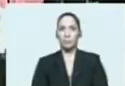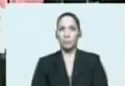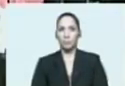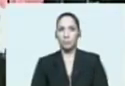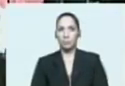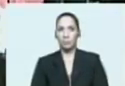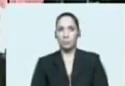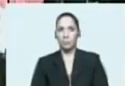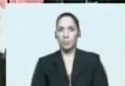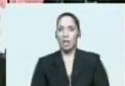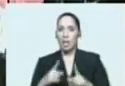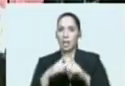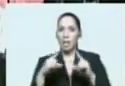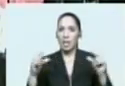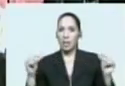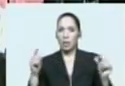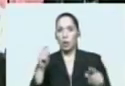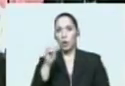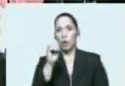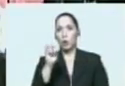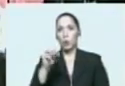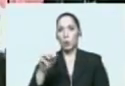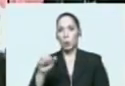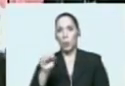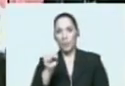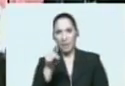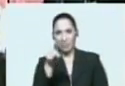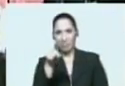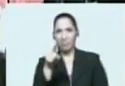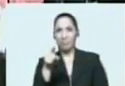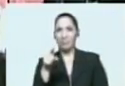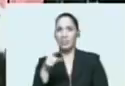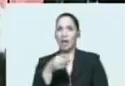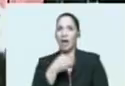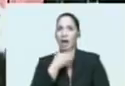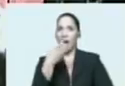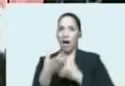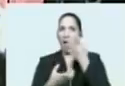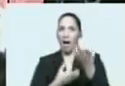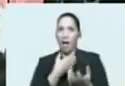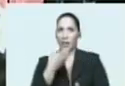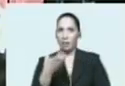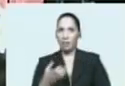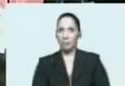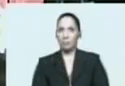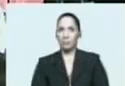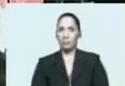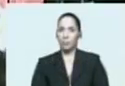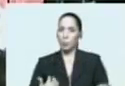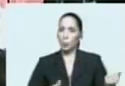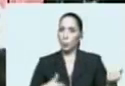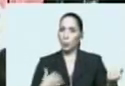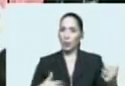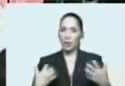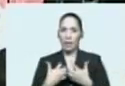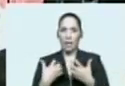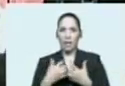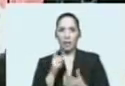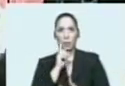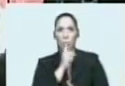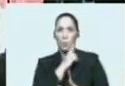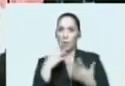nicaragüense tomás borge interpretado por carlos mellado y hoy interpretado por el ensamble para la guerra nada